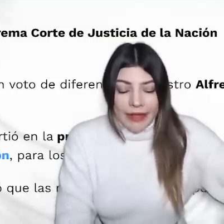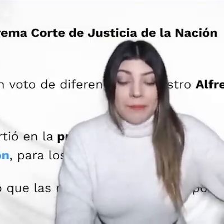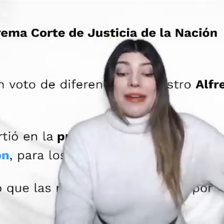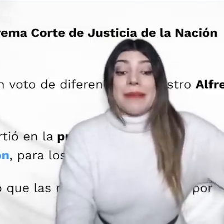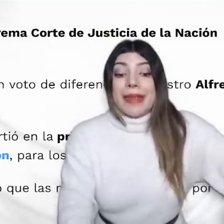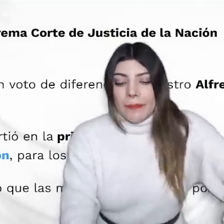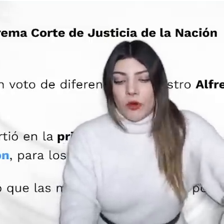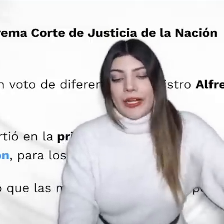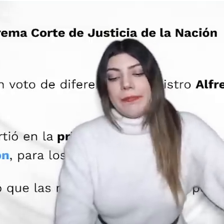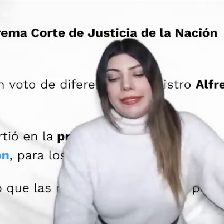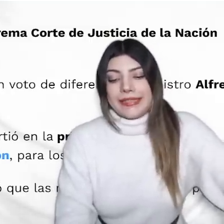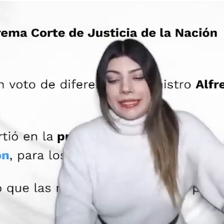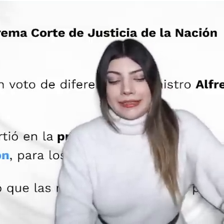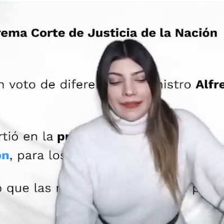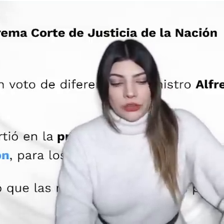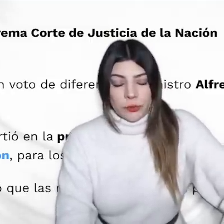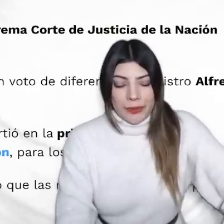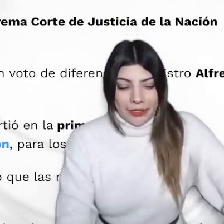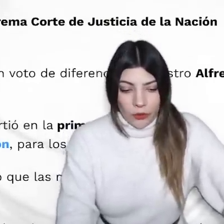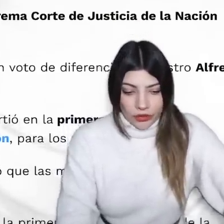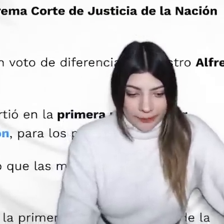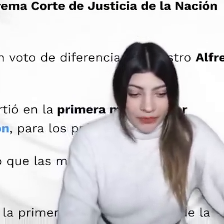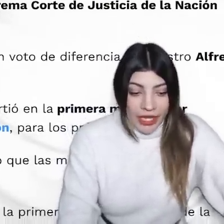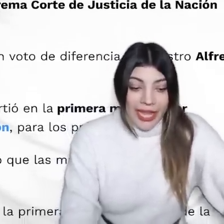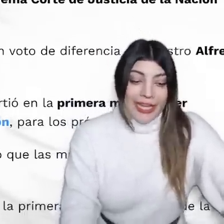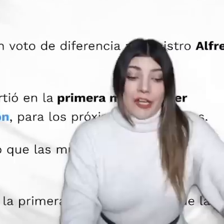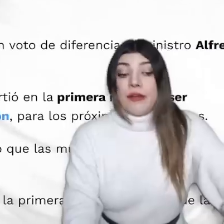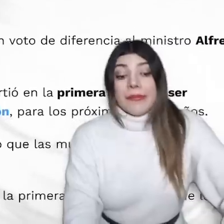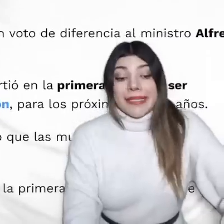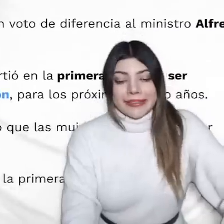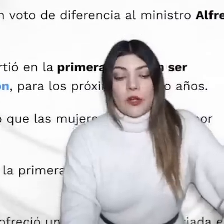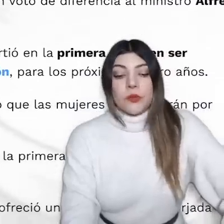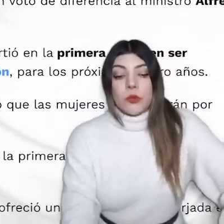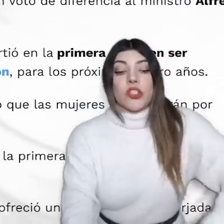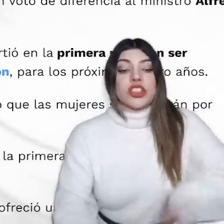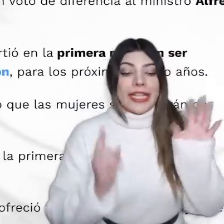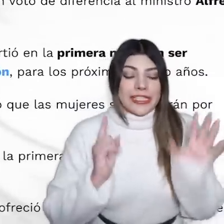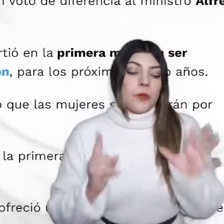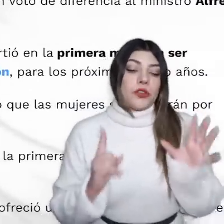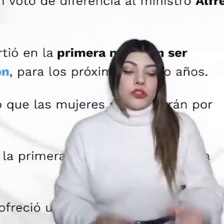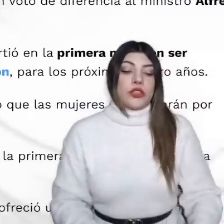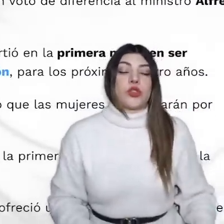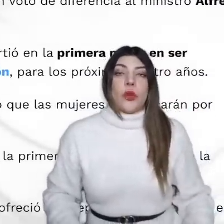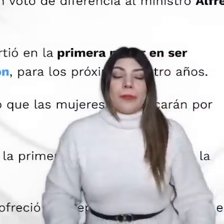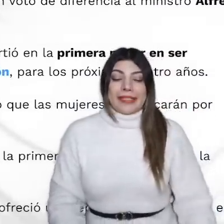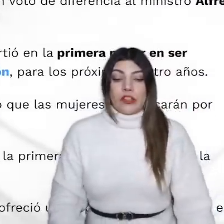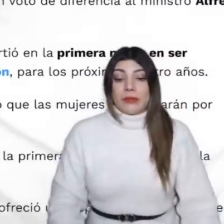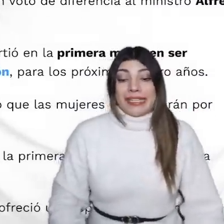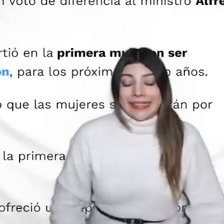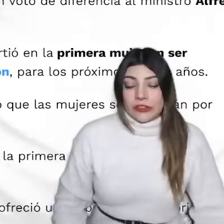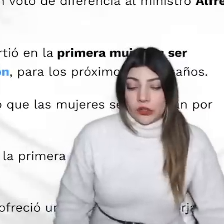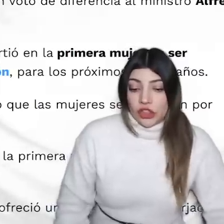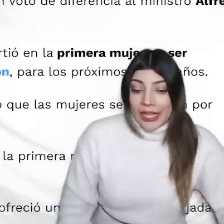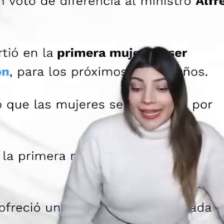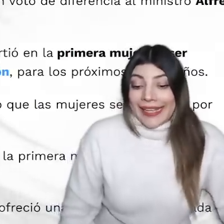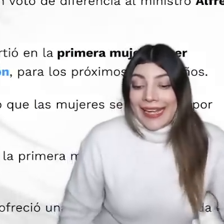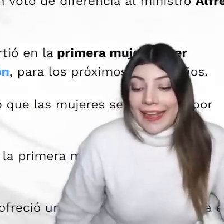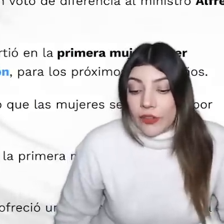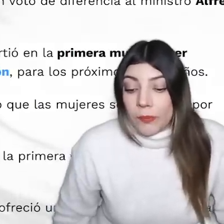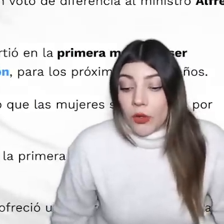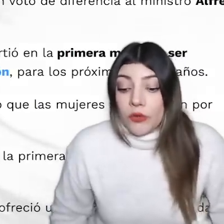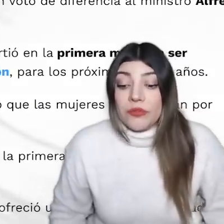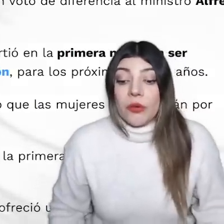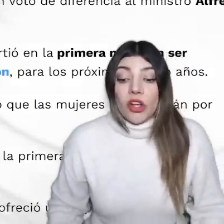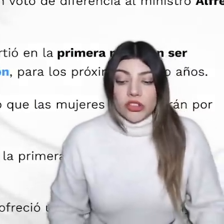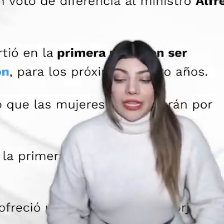la nueva y primera mujer presidenta de la Suprema Corte. La nueva ministra obtuvo 6 votos de sus compañeros ministros,